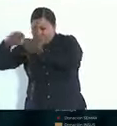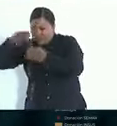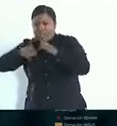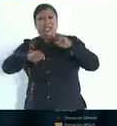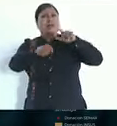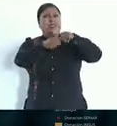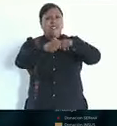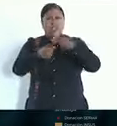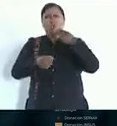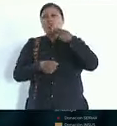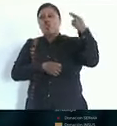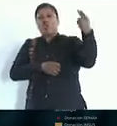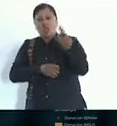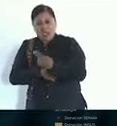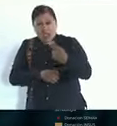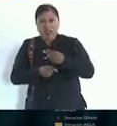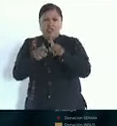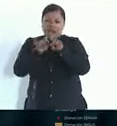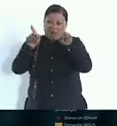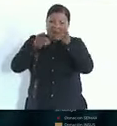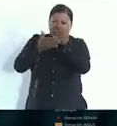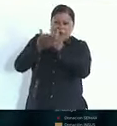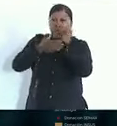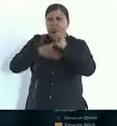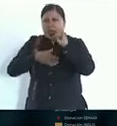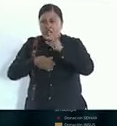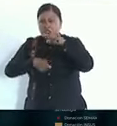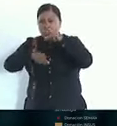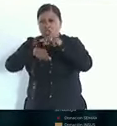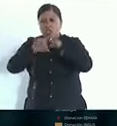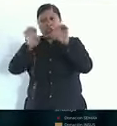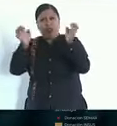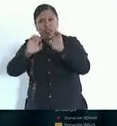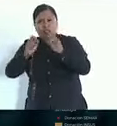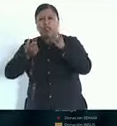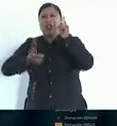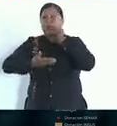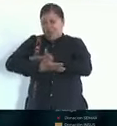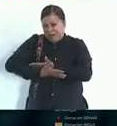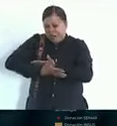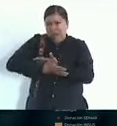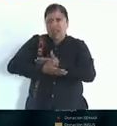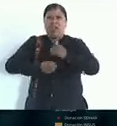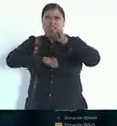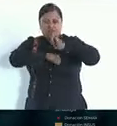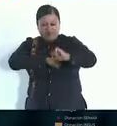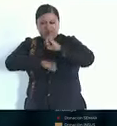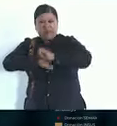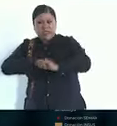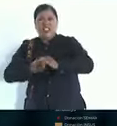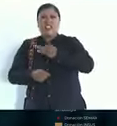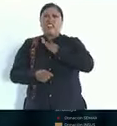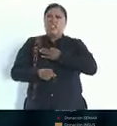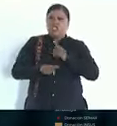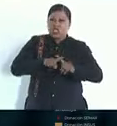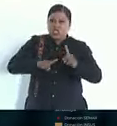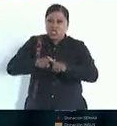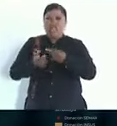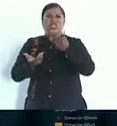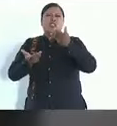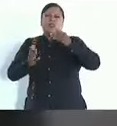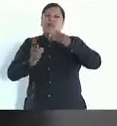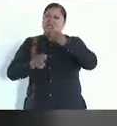especialidades, urgencias, ginecología, medicina interna, pediatría, cirugía, infectología,